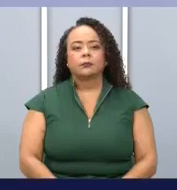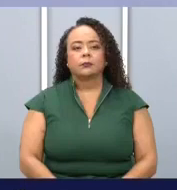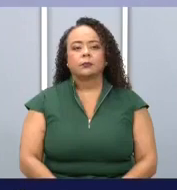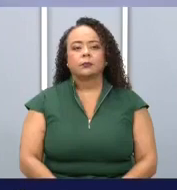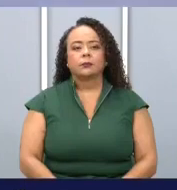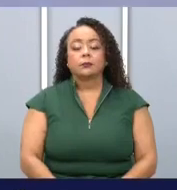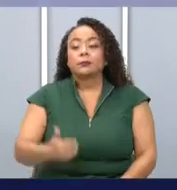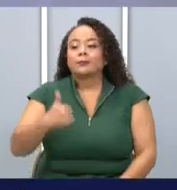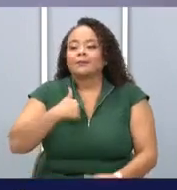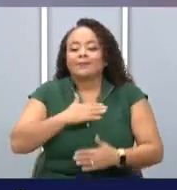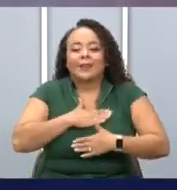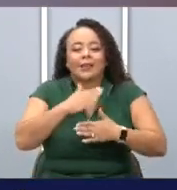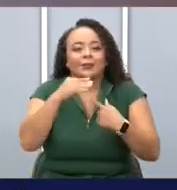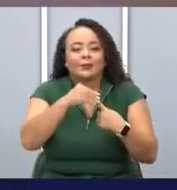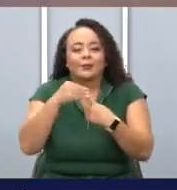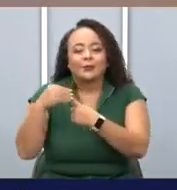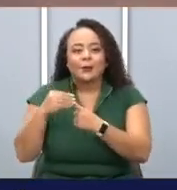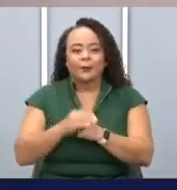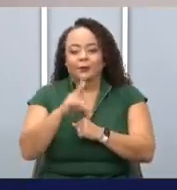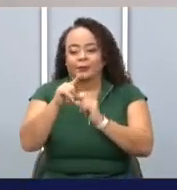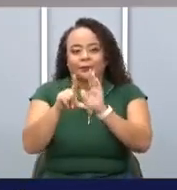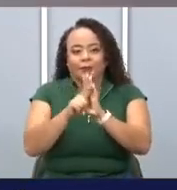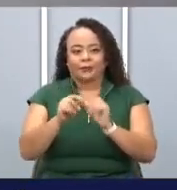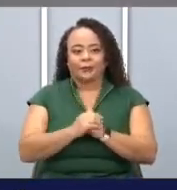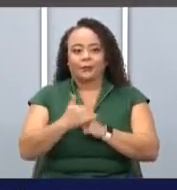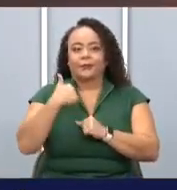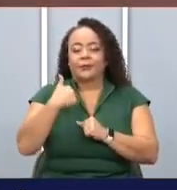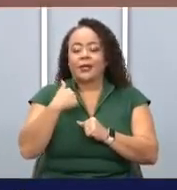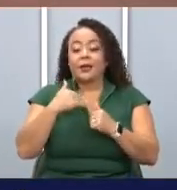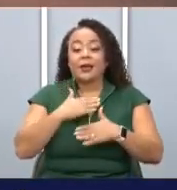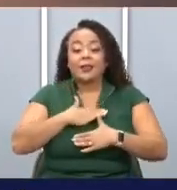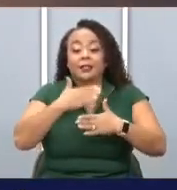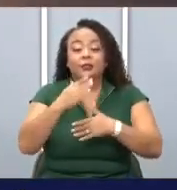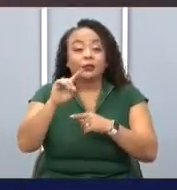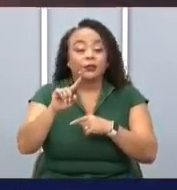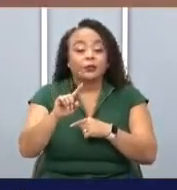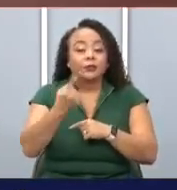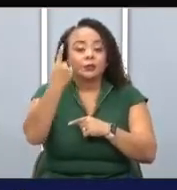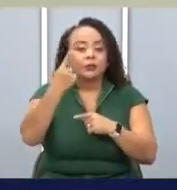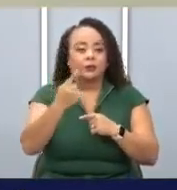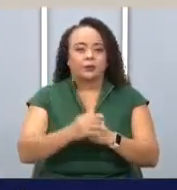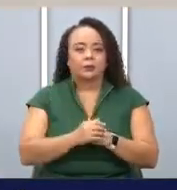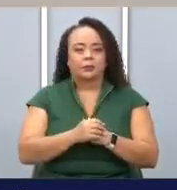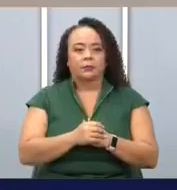El que tiene una dedicación exclusiva ilegal, el que tiene una dedicación exclusiva ilegal.